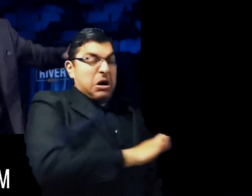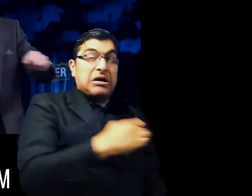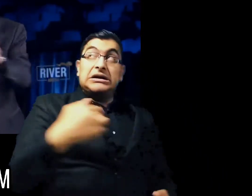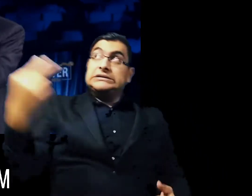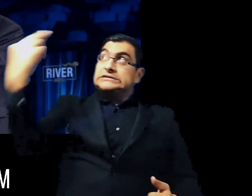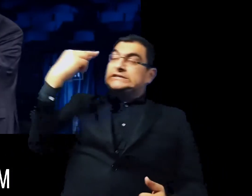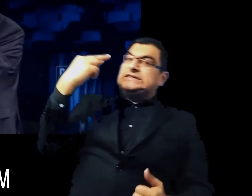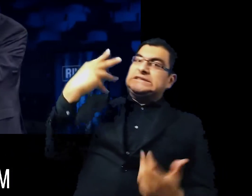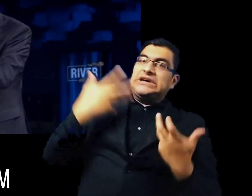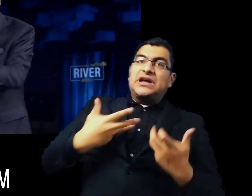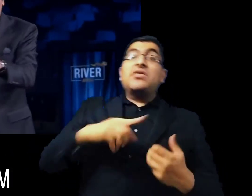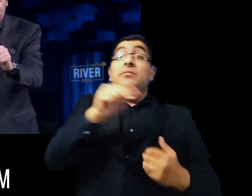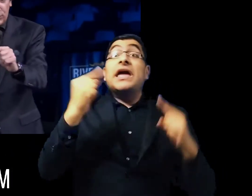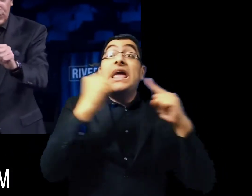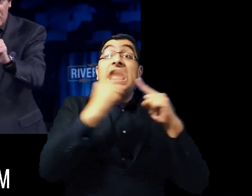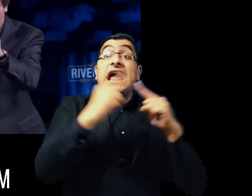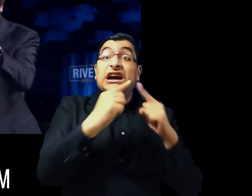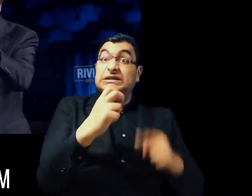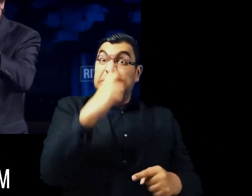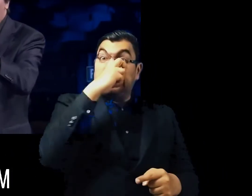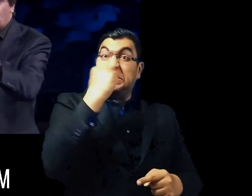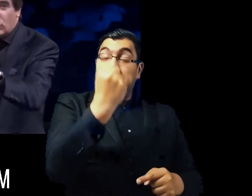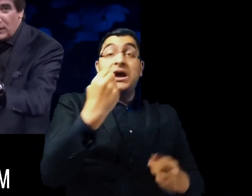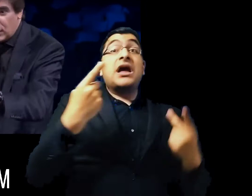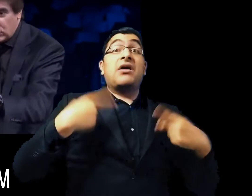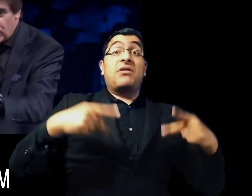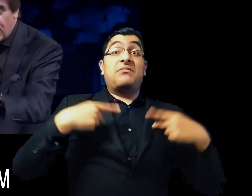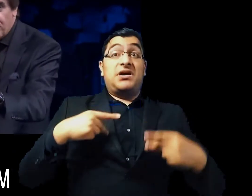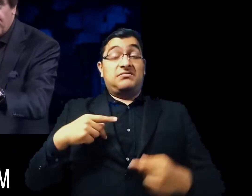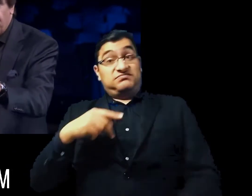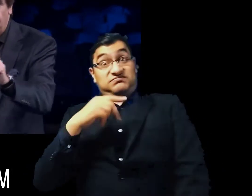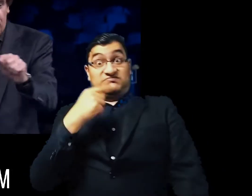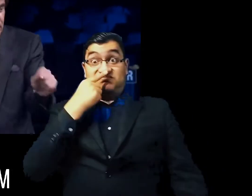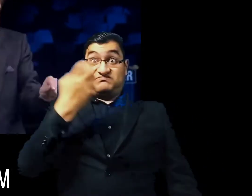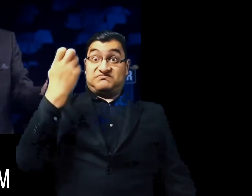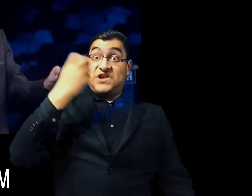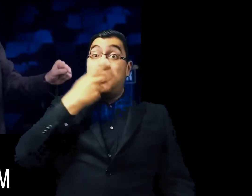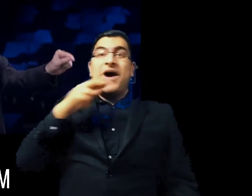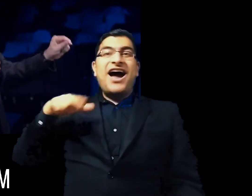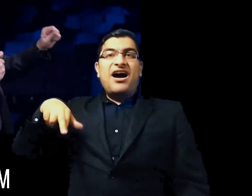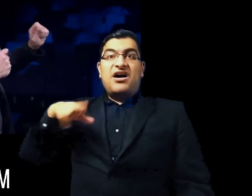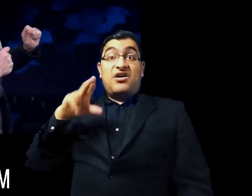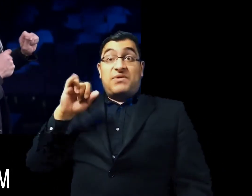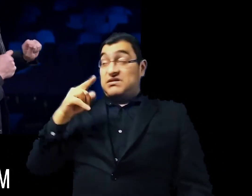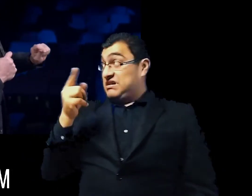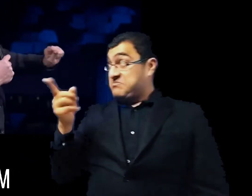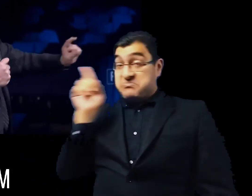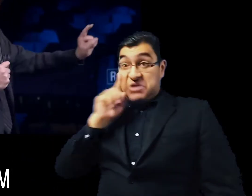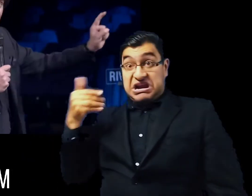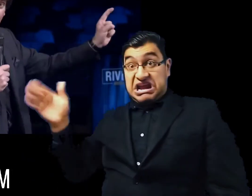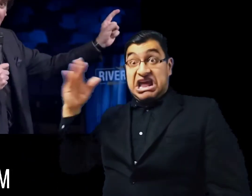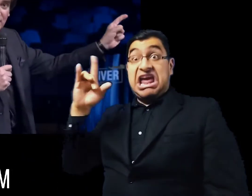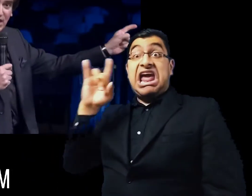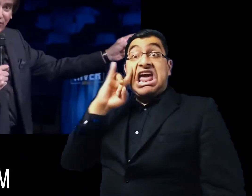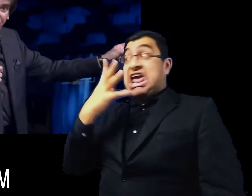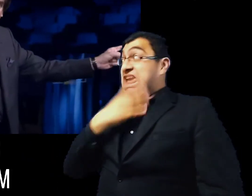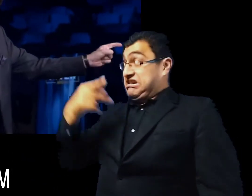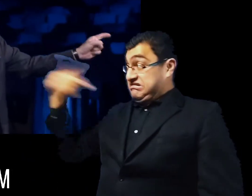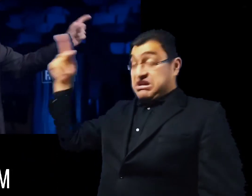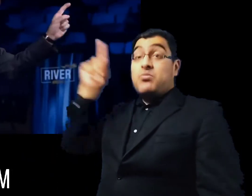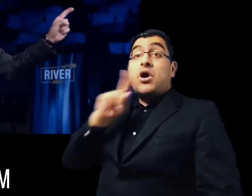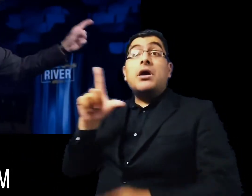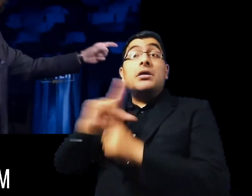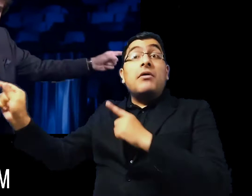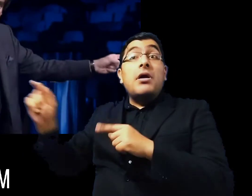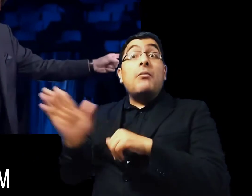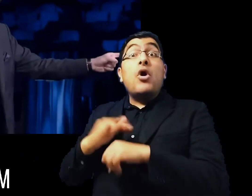y después de estar en una iglesia donde había personas como Roberto que decían, hija del diablo, mientras que la mujer se fue